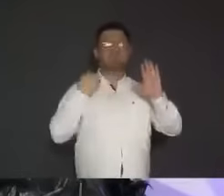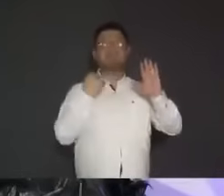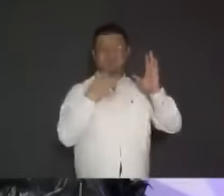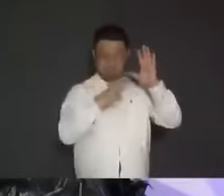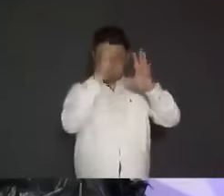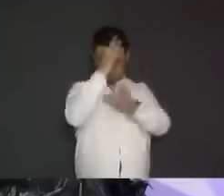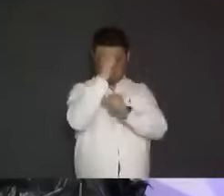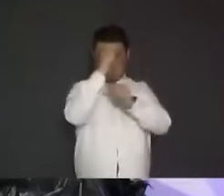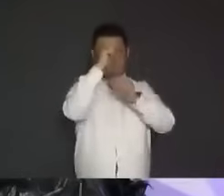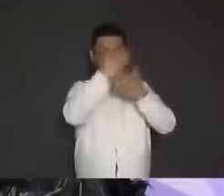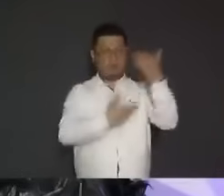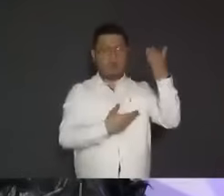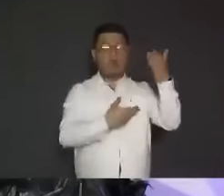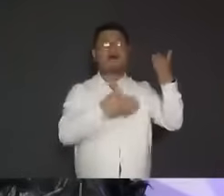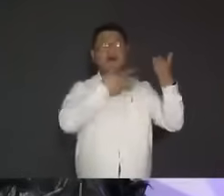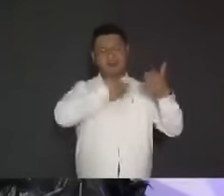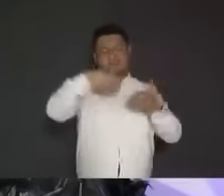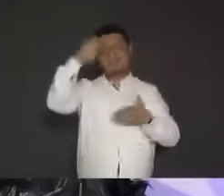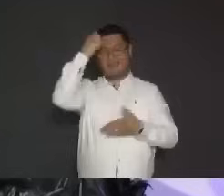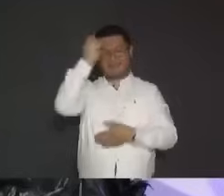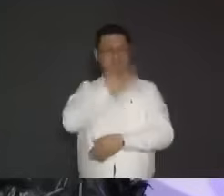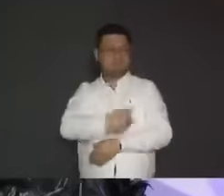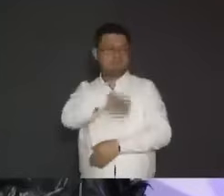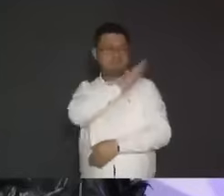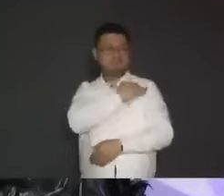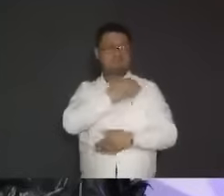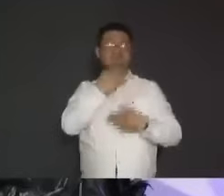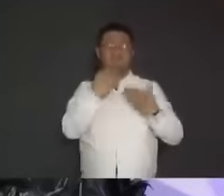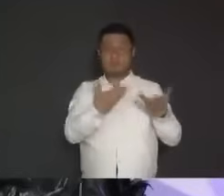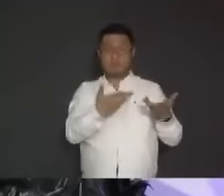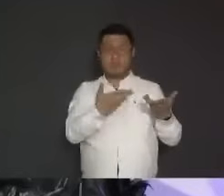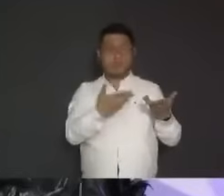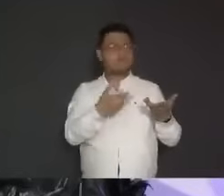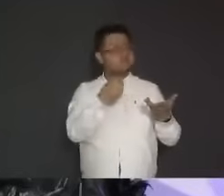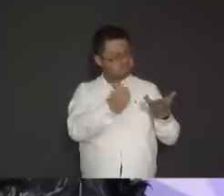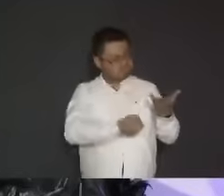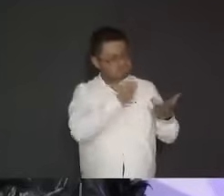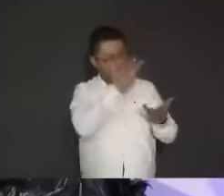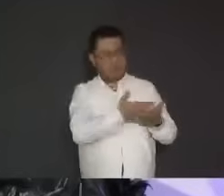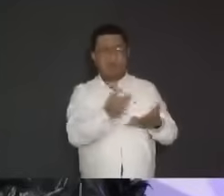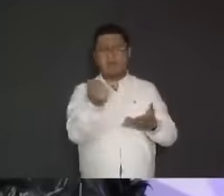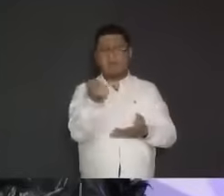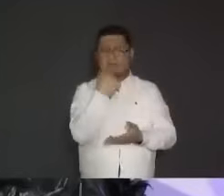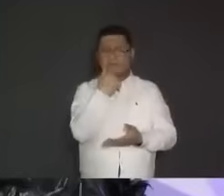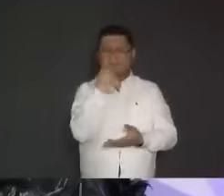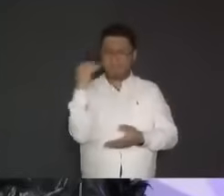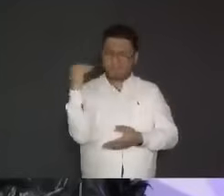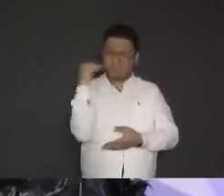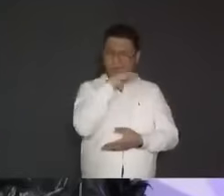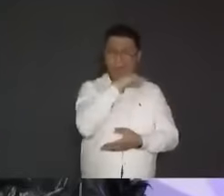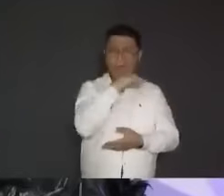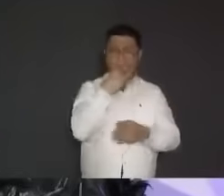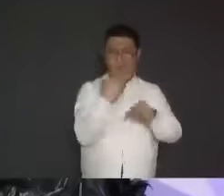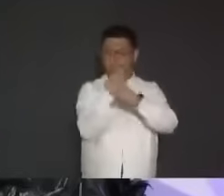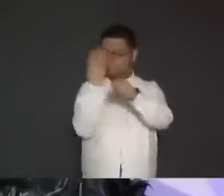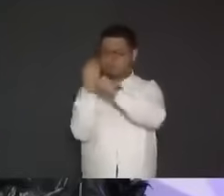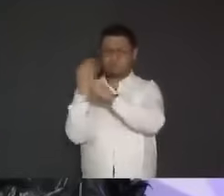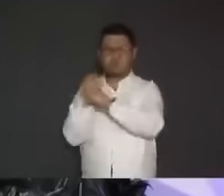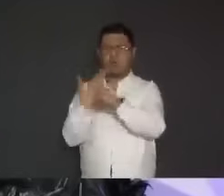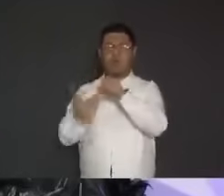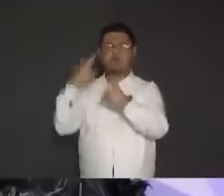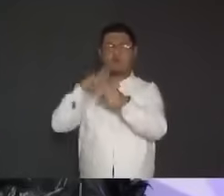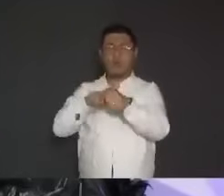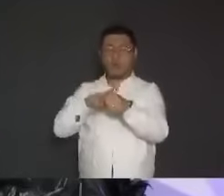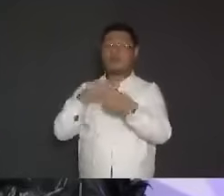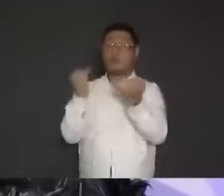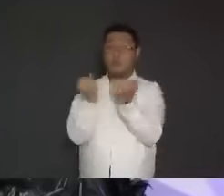próxima presidenta Claudia Sheinbaum para que garanticemos medicamentos gratuitos, modernicemos los hospitales y basifiquemos